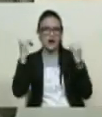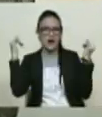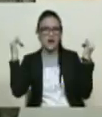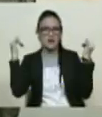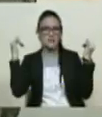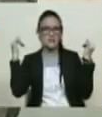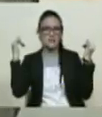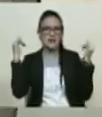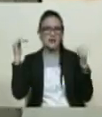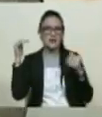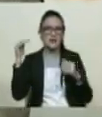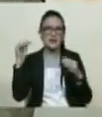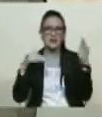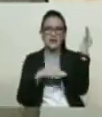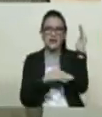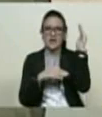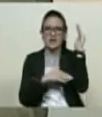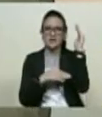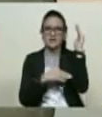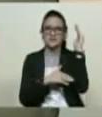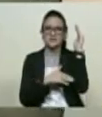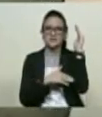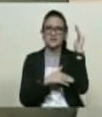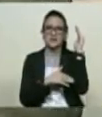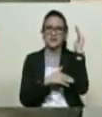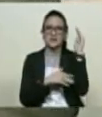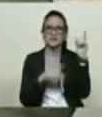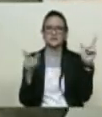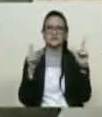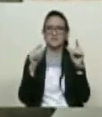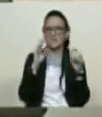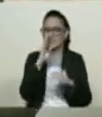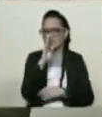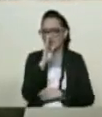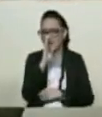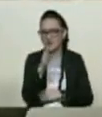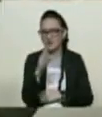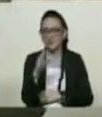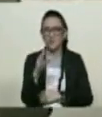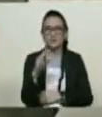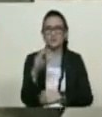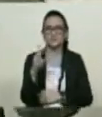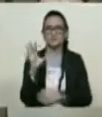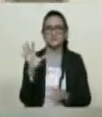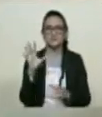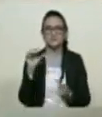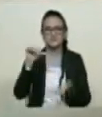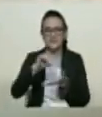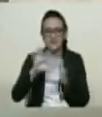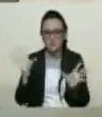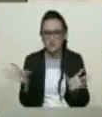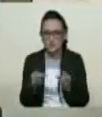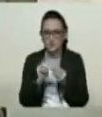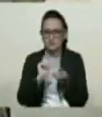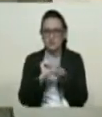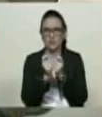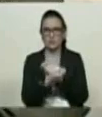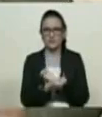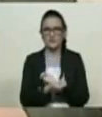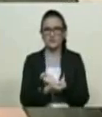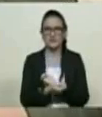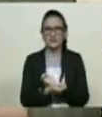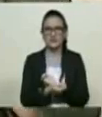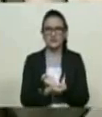en la iglesia, los medios de transmisión, y venía directo al centro de totalización y modificaba